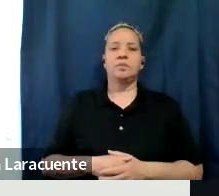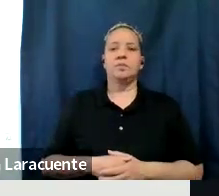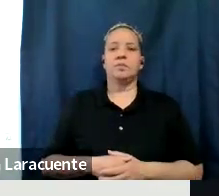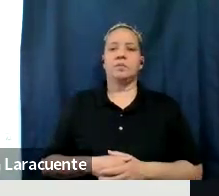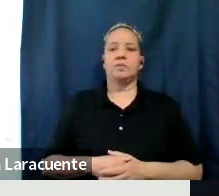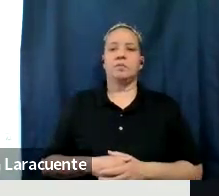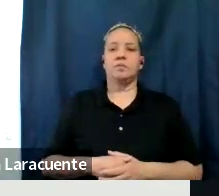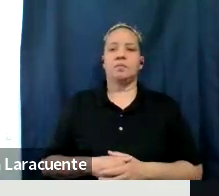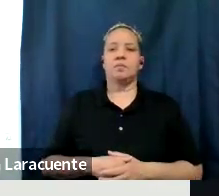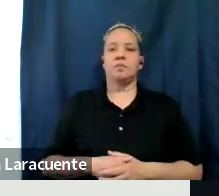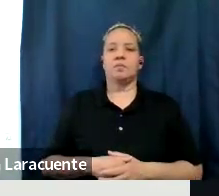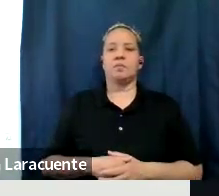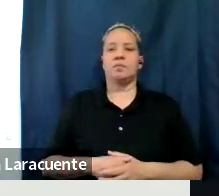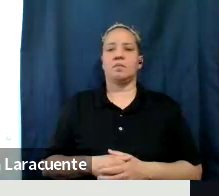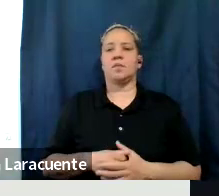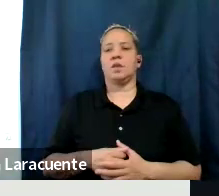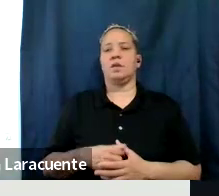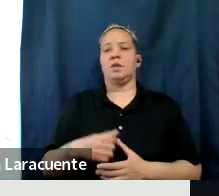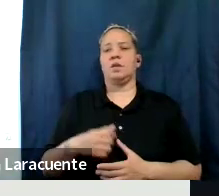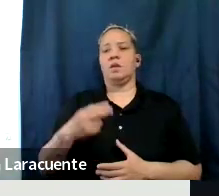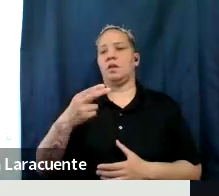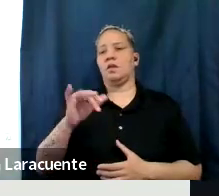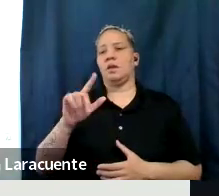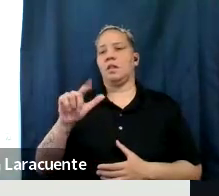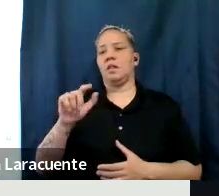nuestra querida amiga Hilda,